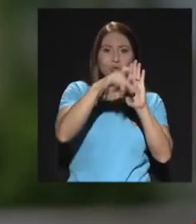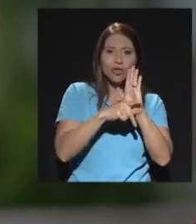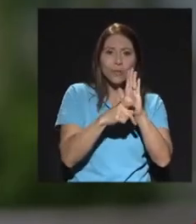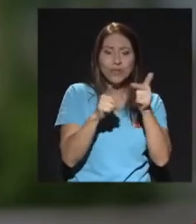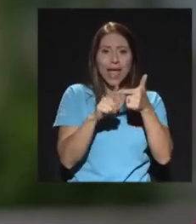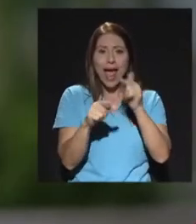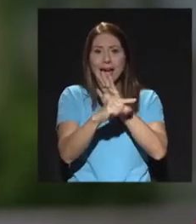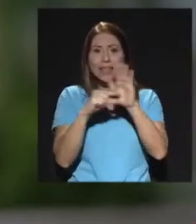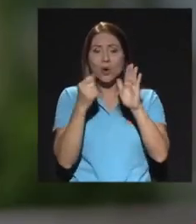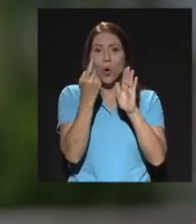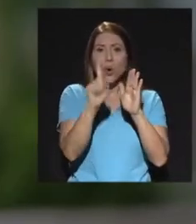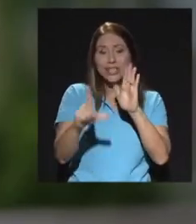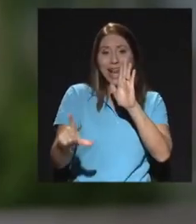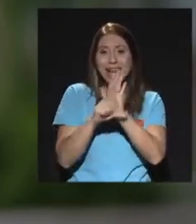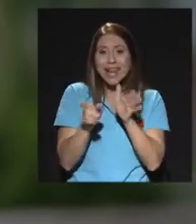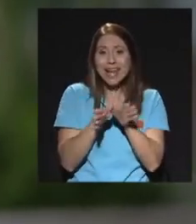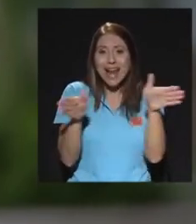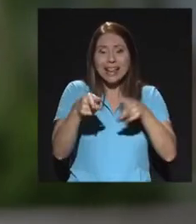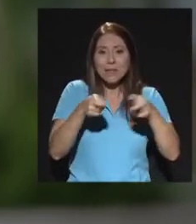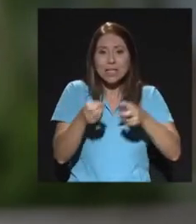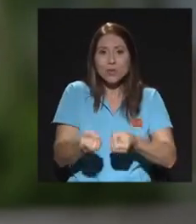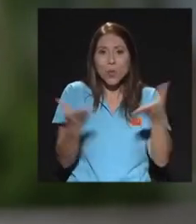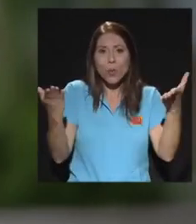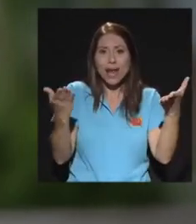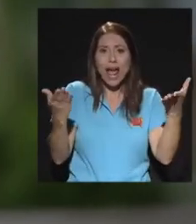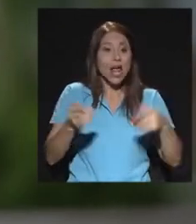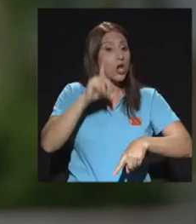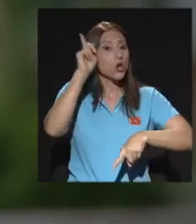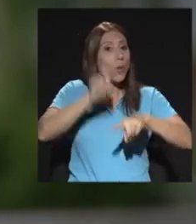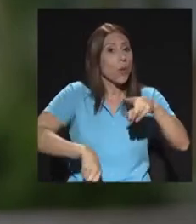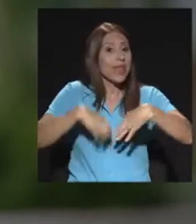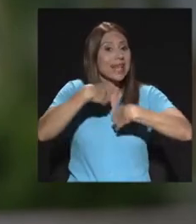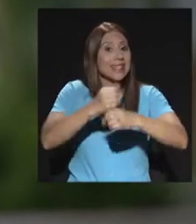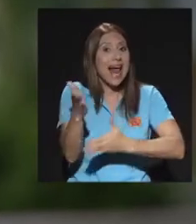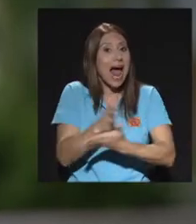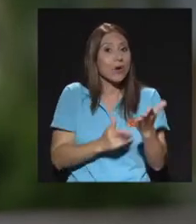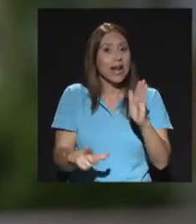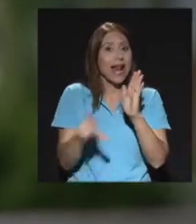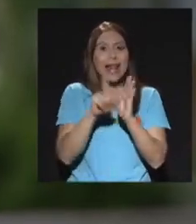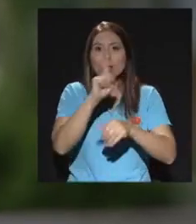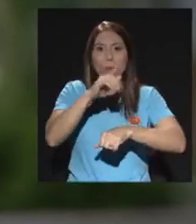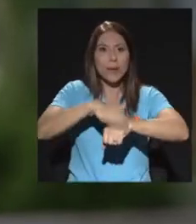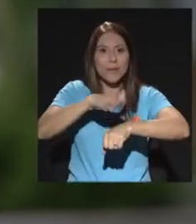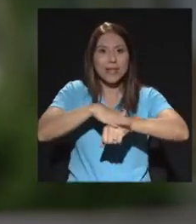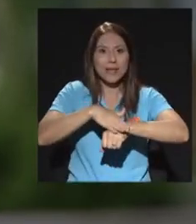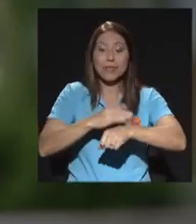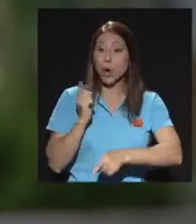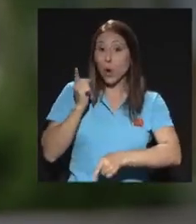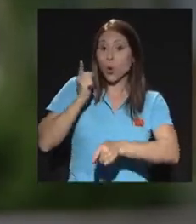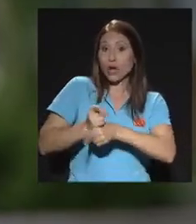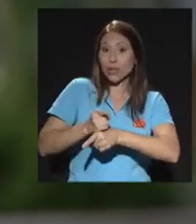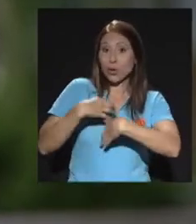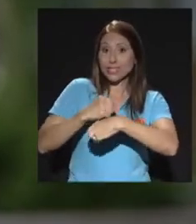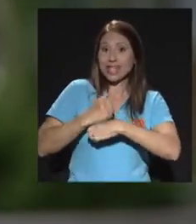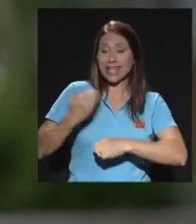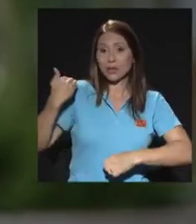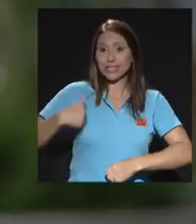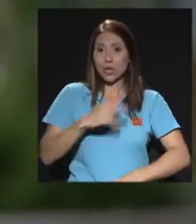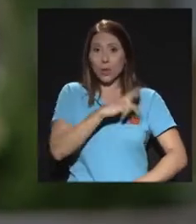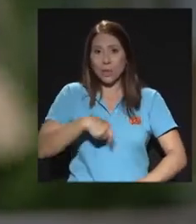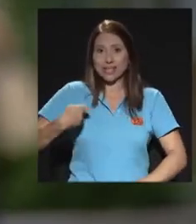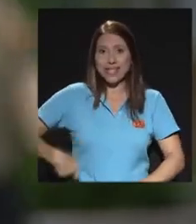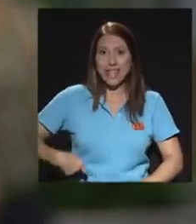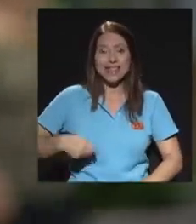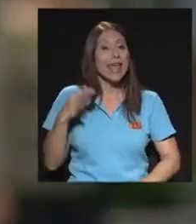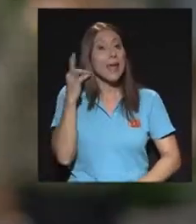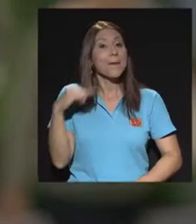la Ley General de Administración Pública, no pueden hacer lo que no les permite la ley. Y está correcto lo que está haciendo el señor presidente, la ministra de